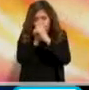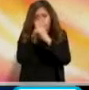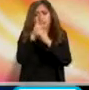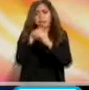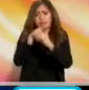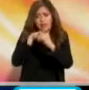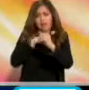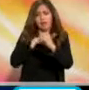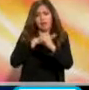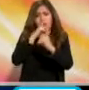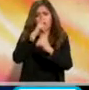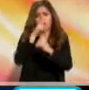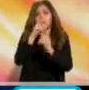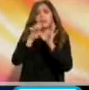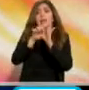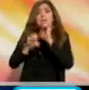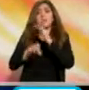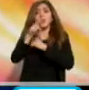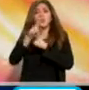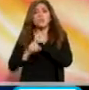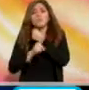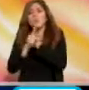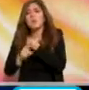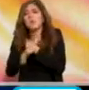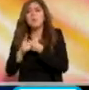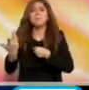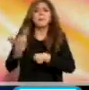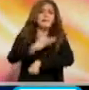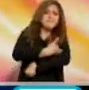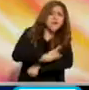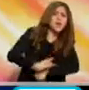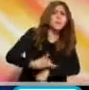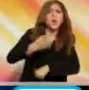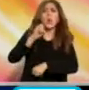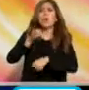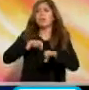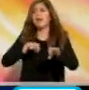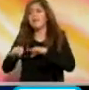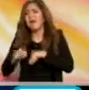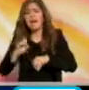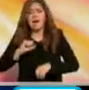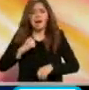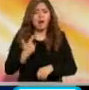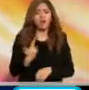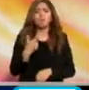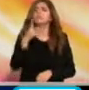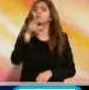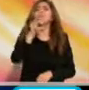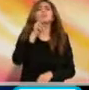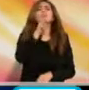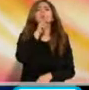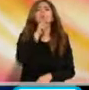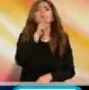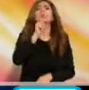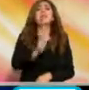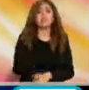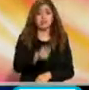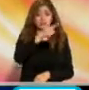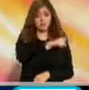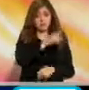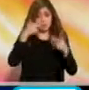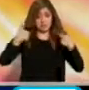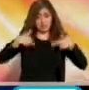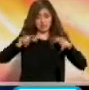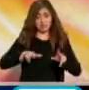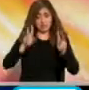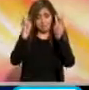una crisis familiar o personal que estés viviendo, que no te preocupes. ¿Es una virgen? Es una virgen. Por eso la virgen nos habla